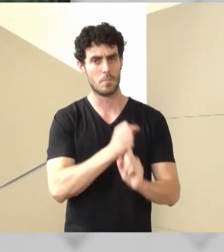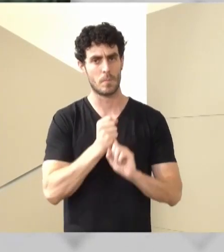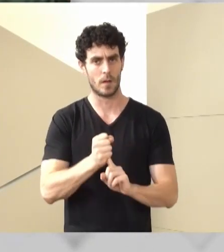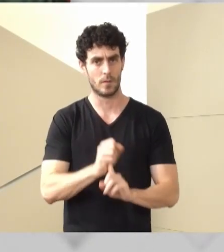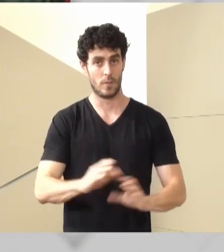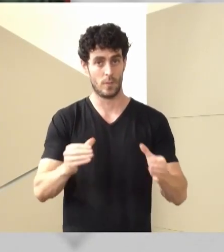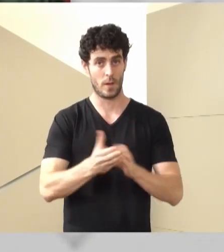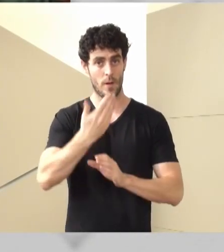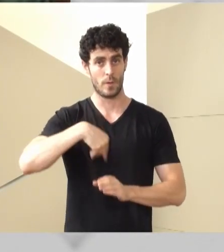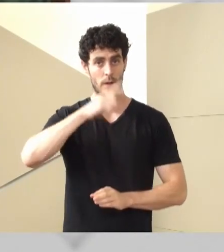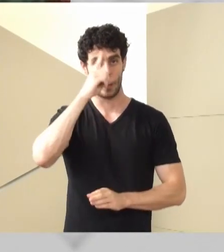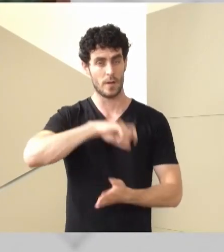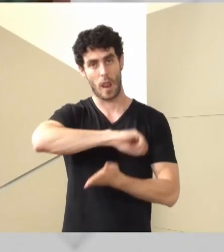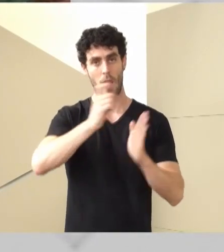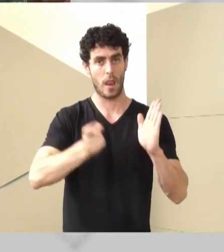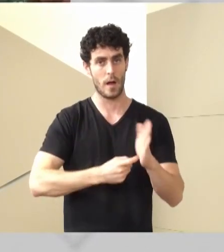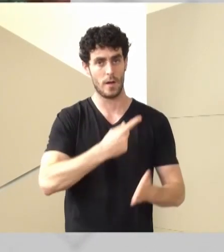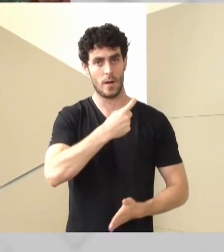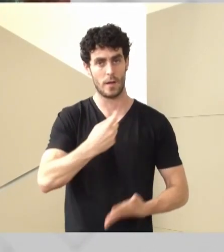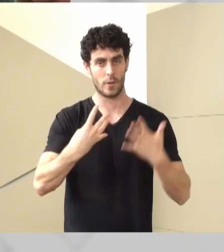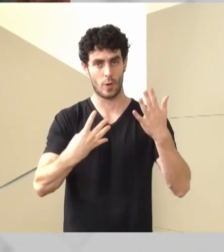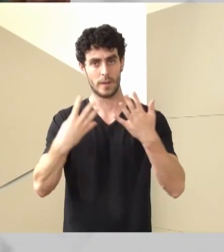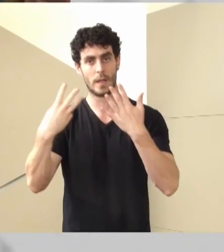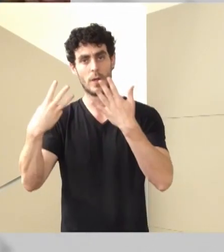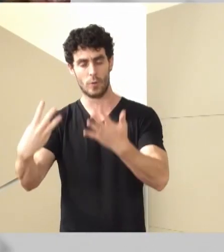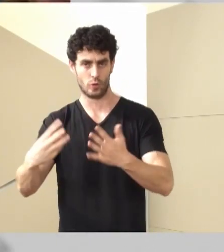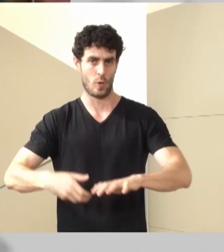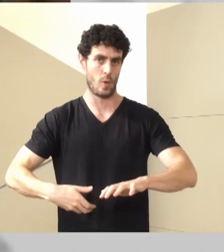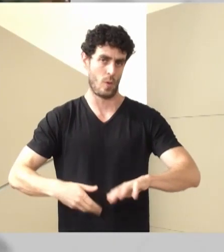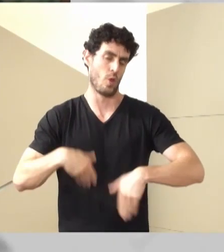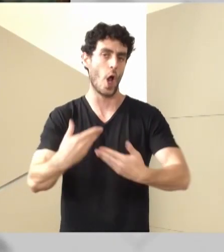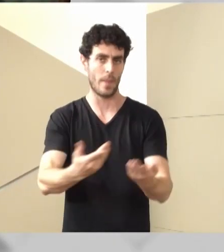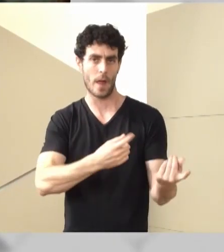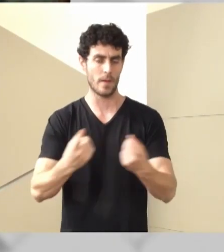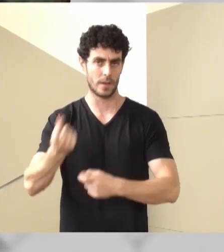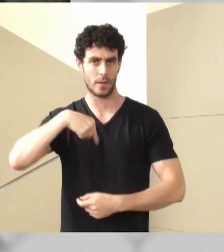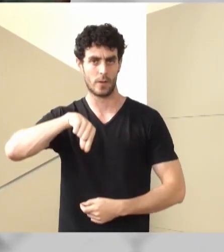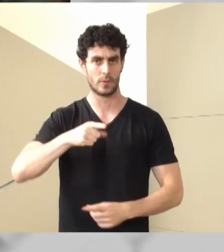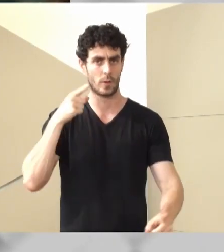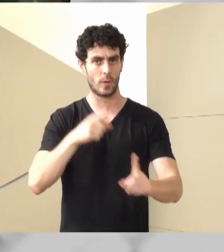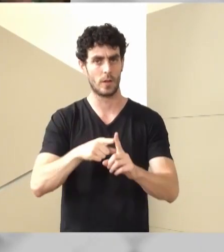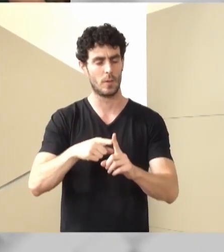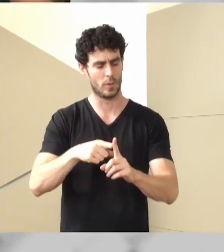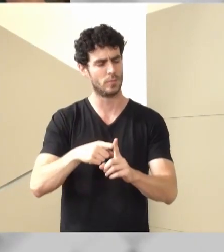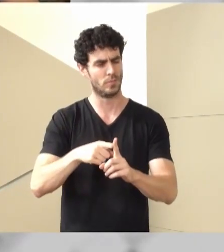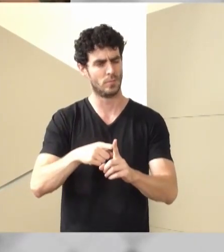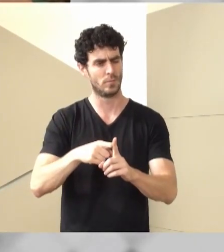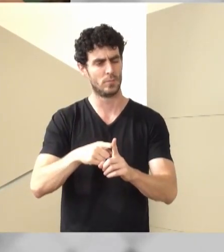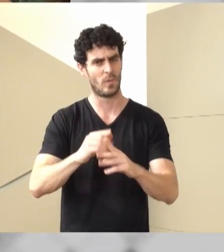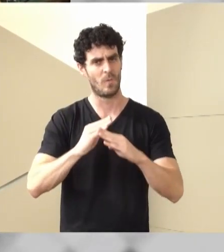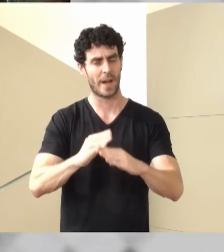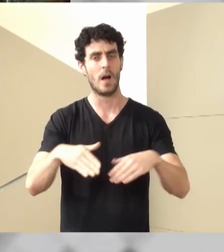comunidad durante todo un año tiene que captar 198 donantes y nosotros como objetivo nos hemos planteado